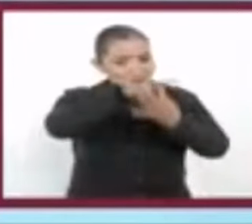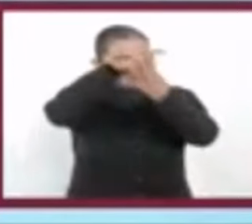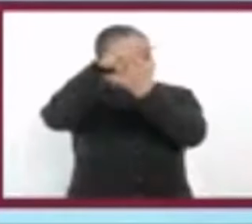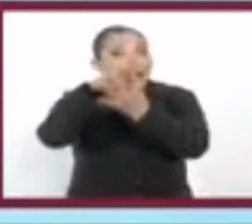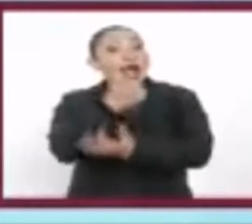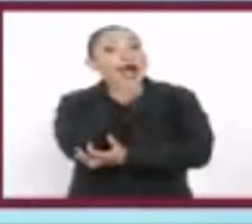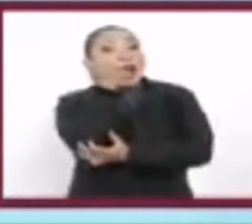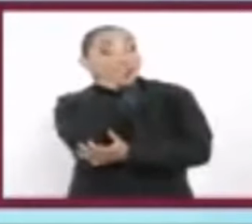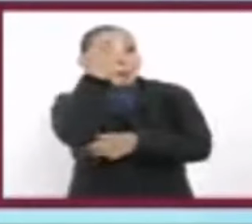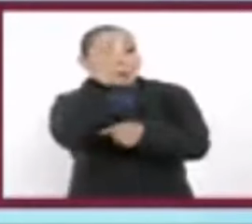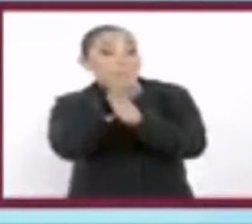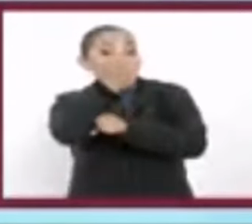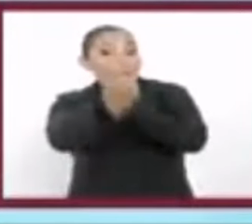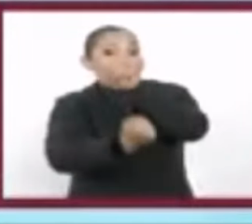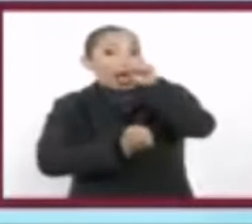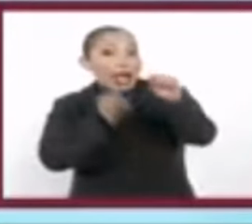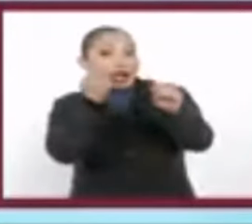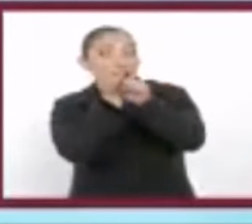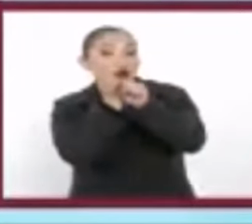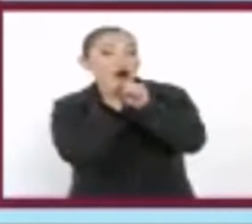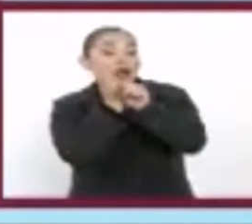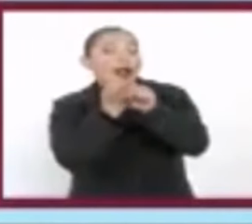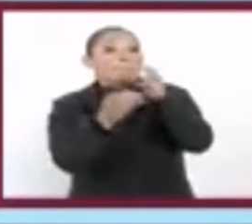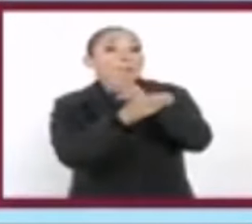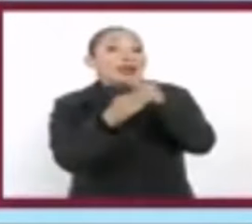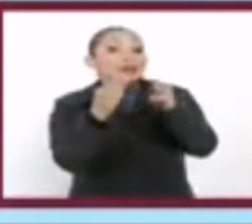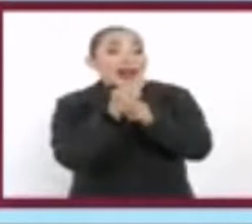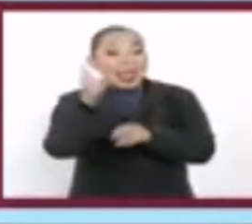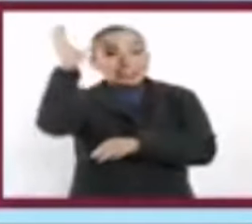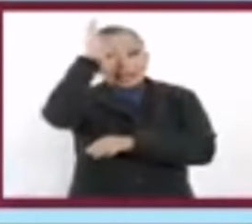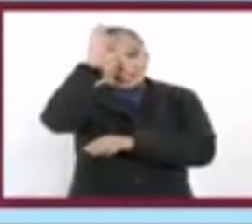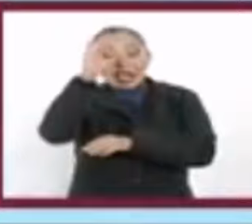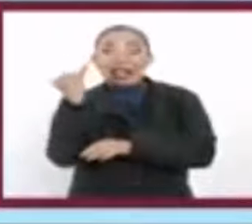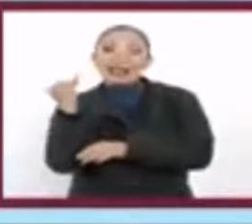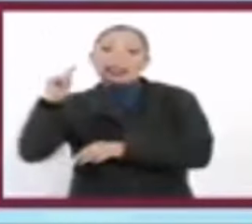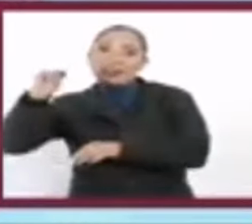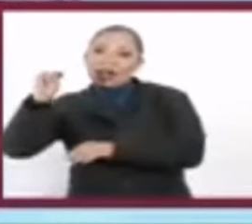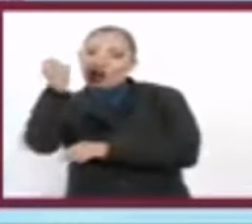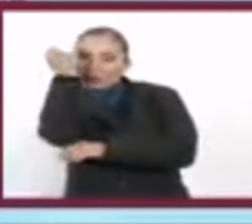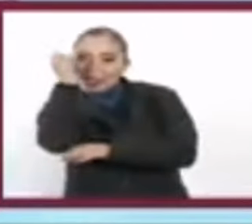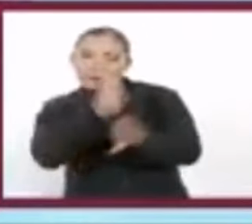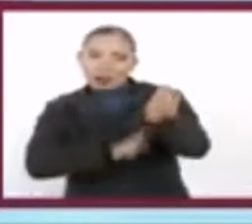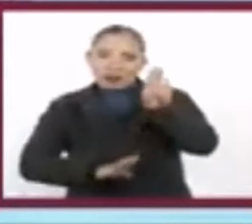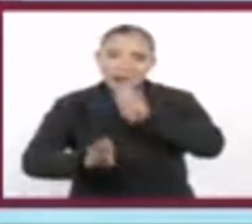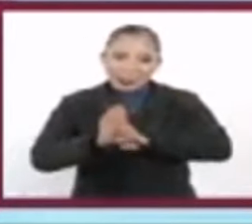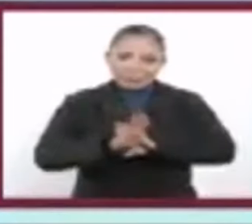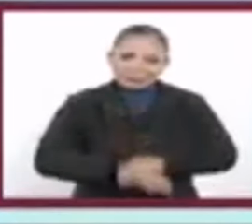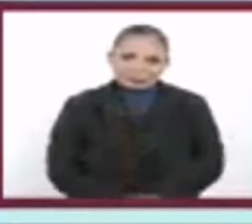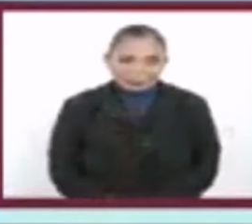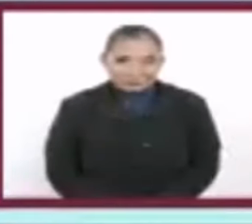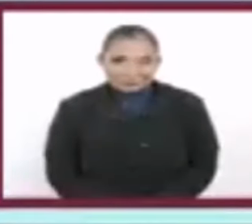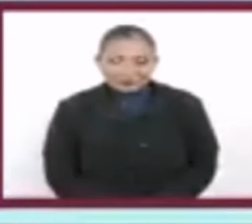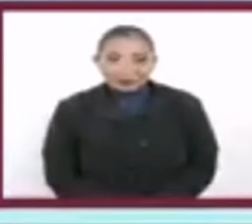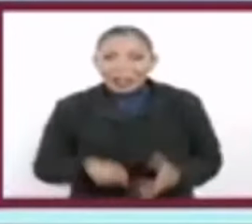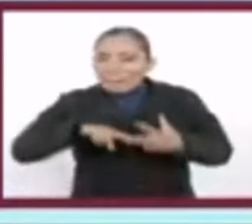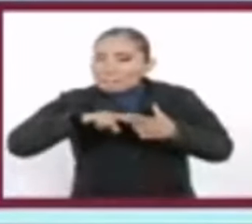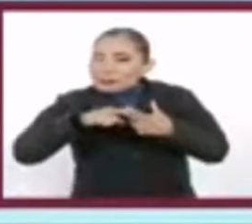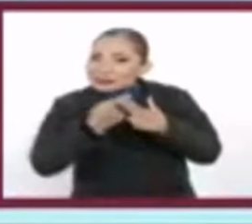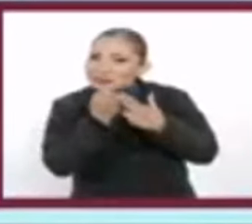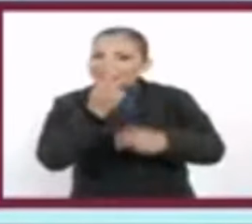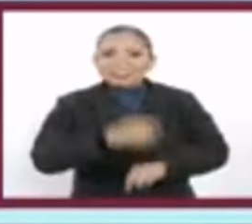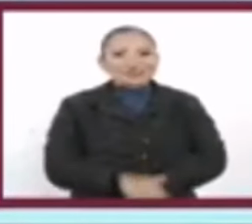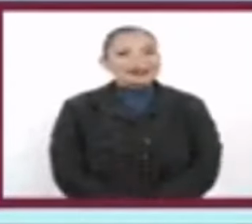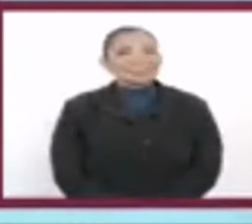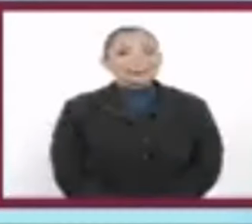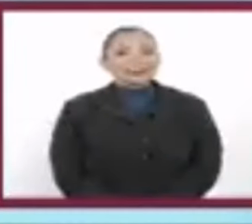dirige a estudiantes de primer grado en las asignaturas de Ciencias y Tecnología, Biología. Entremos en